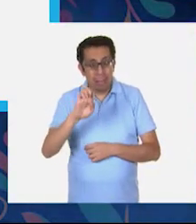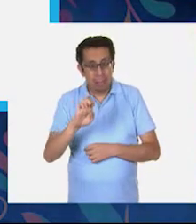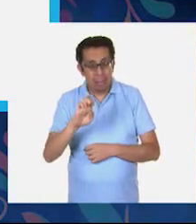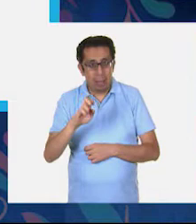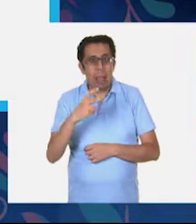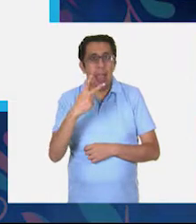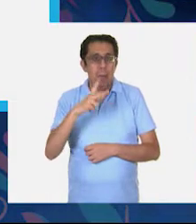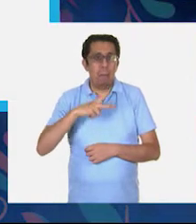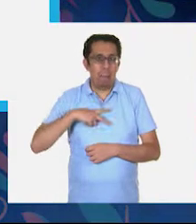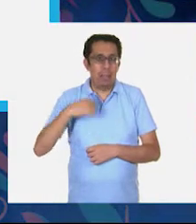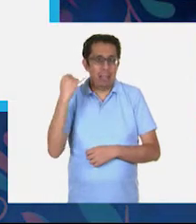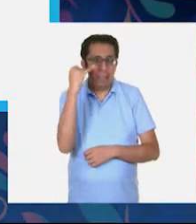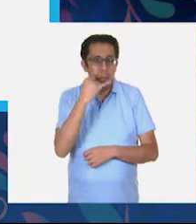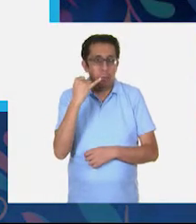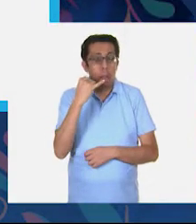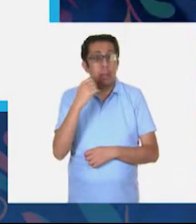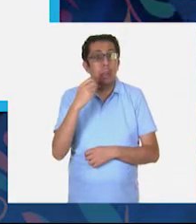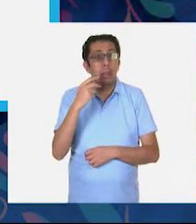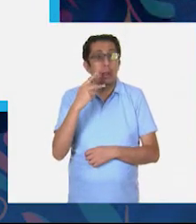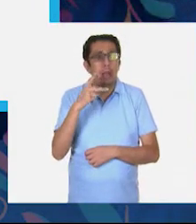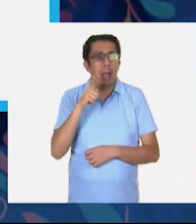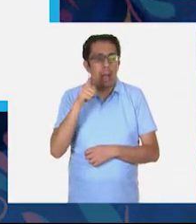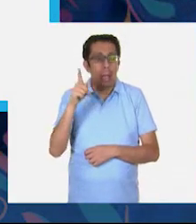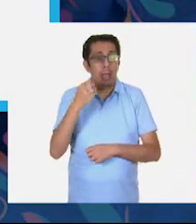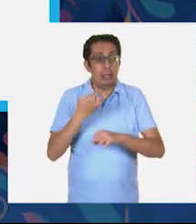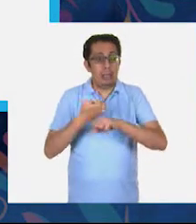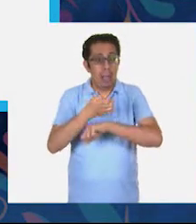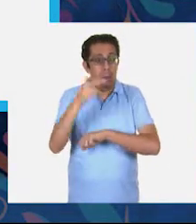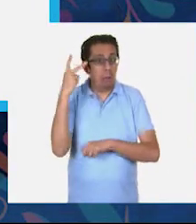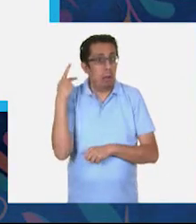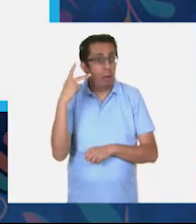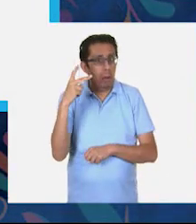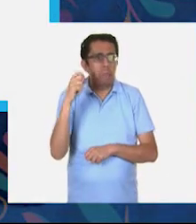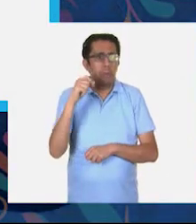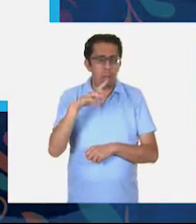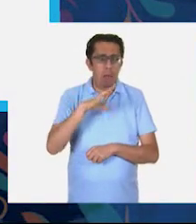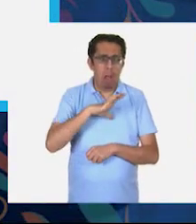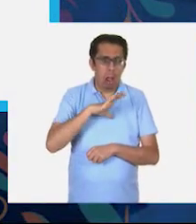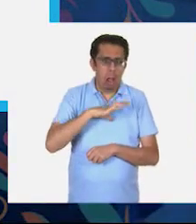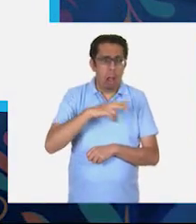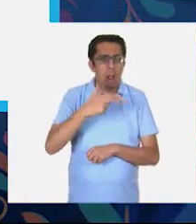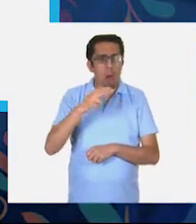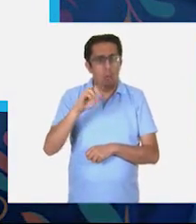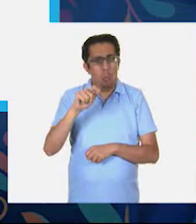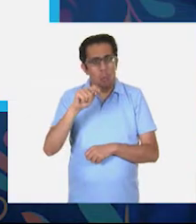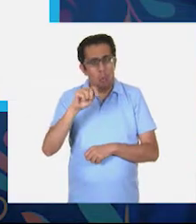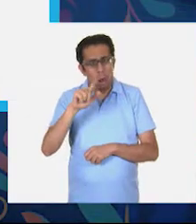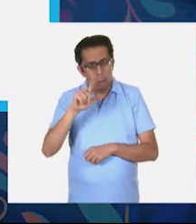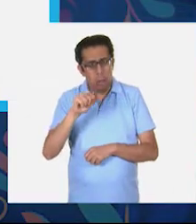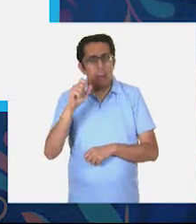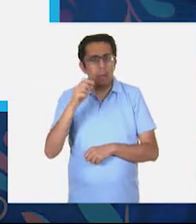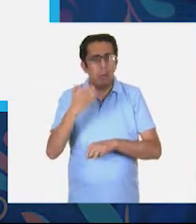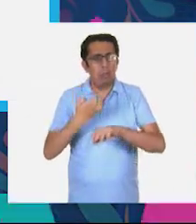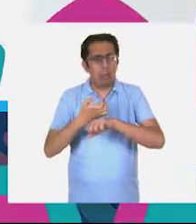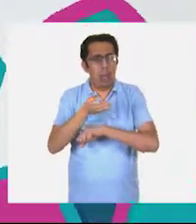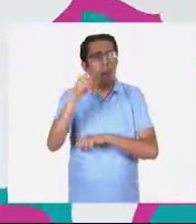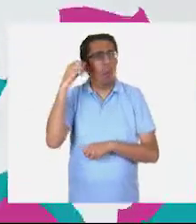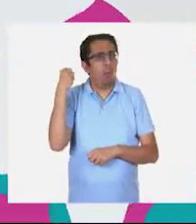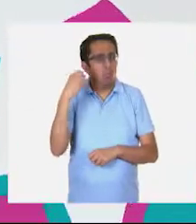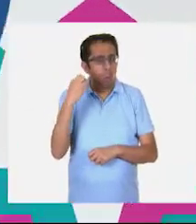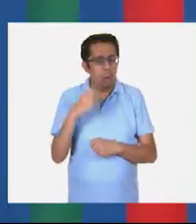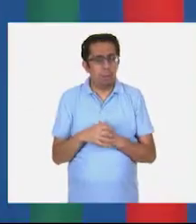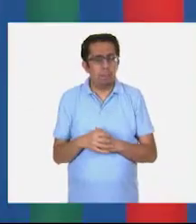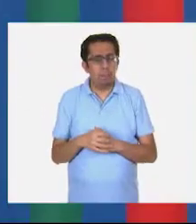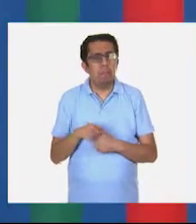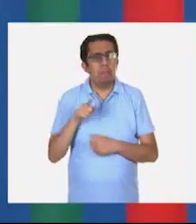hablo el mazateco del estado de Puebla, porque también se habla en Huautla y en el estado de Oaxaca. Sí, bueno, te decía,